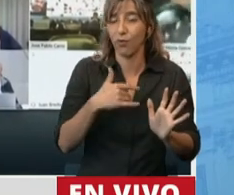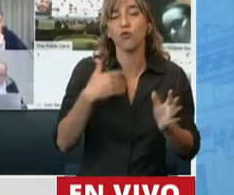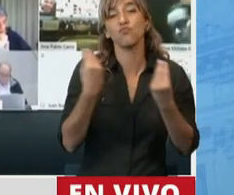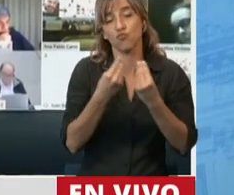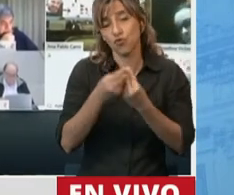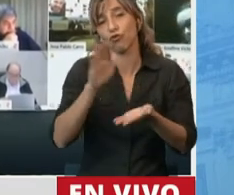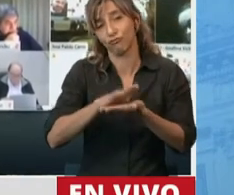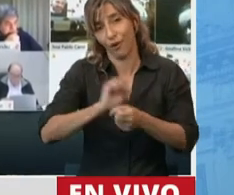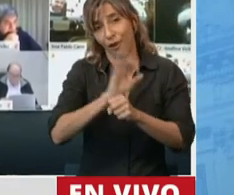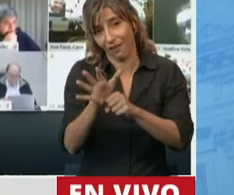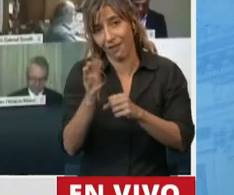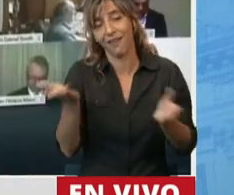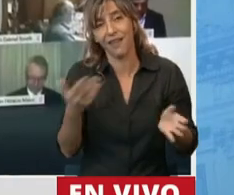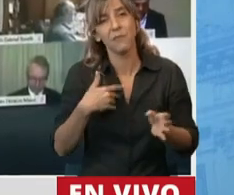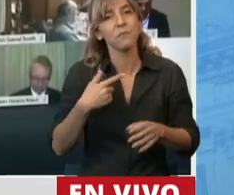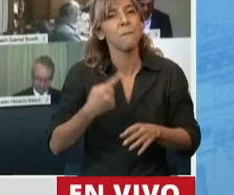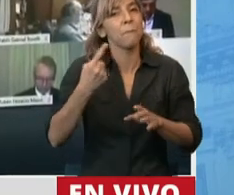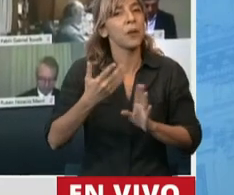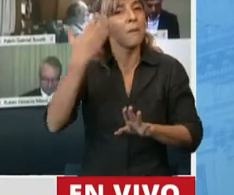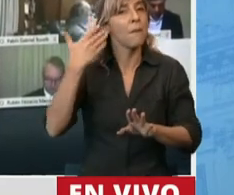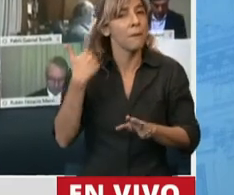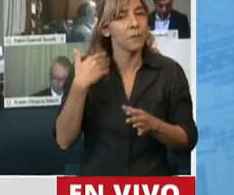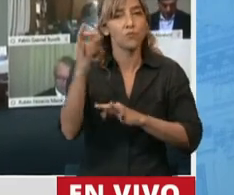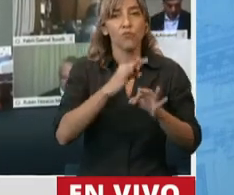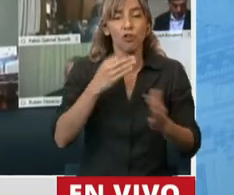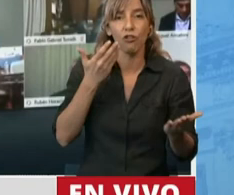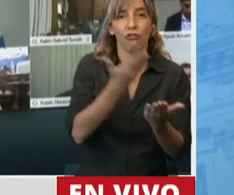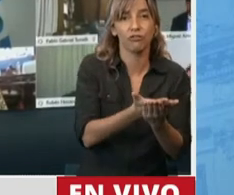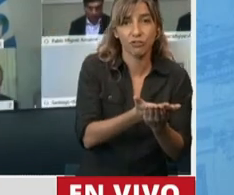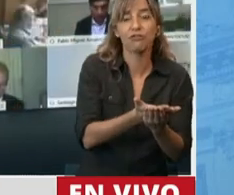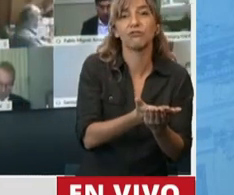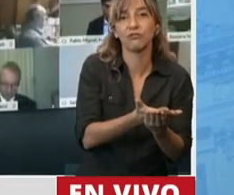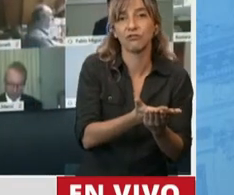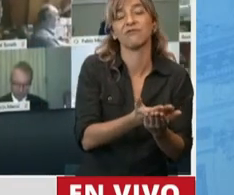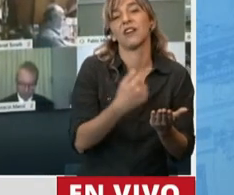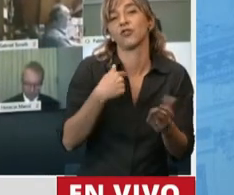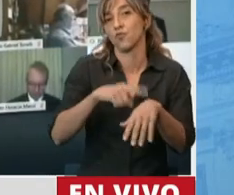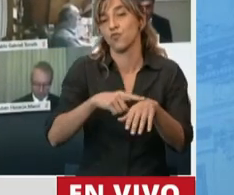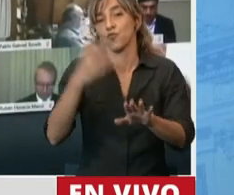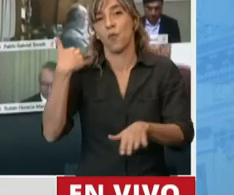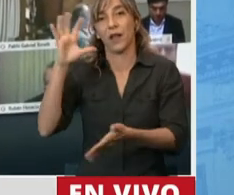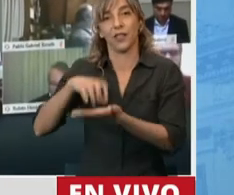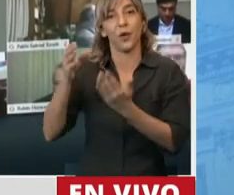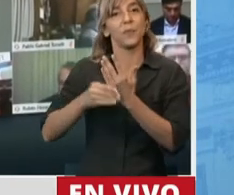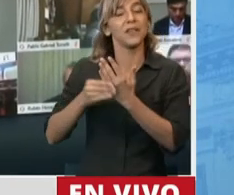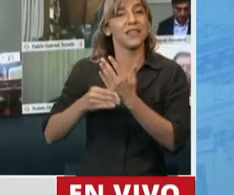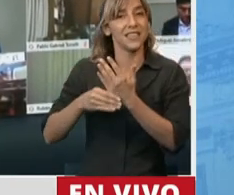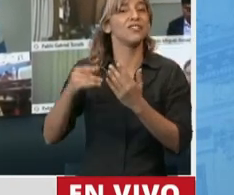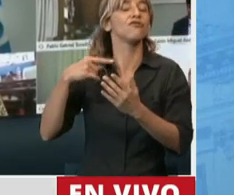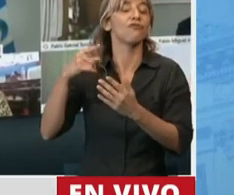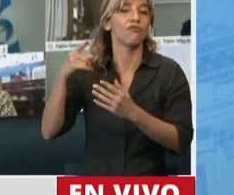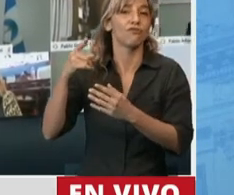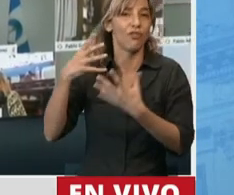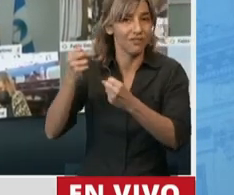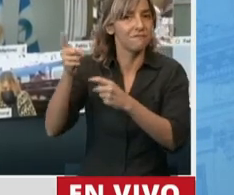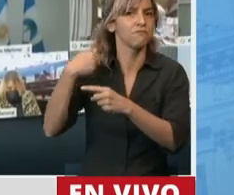COVID. El primer proyecto que se presentó apenas unos días después de que el ministro Ginés había presentado su plan